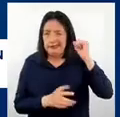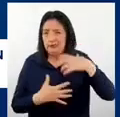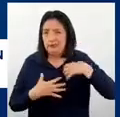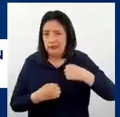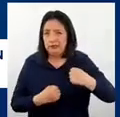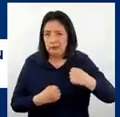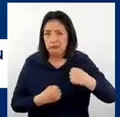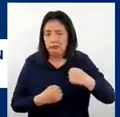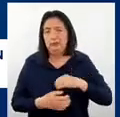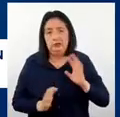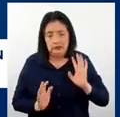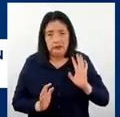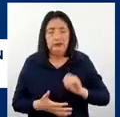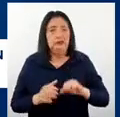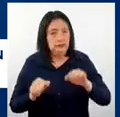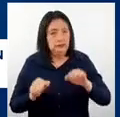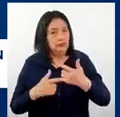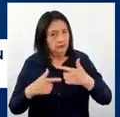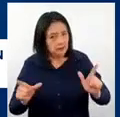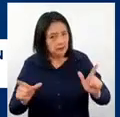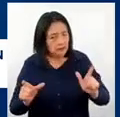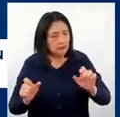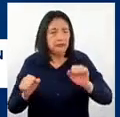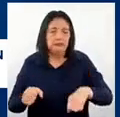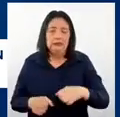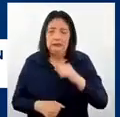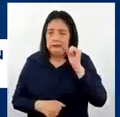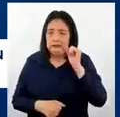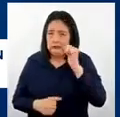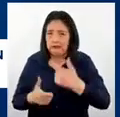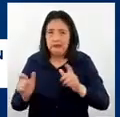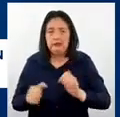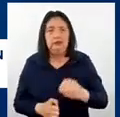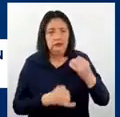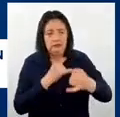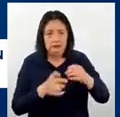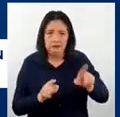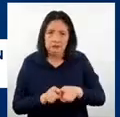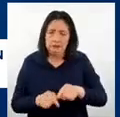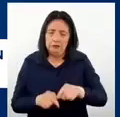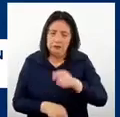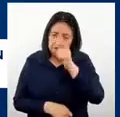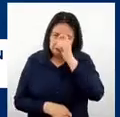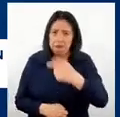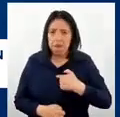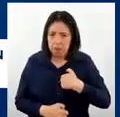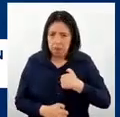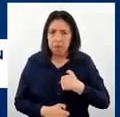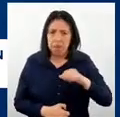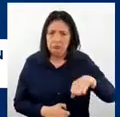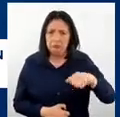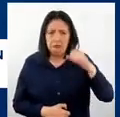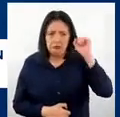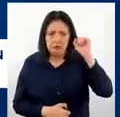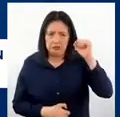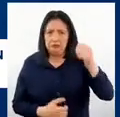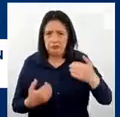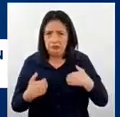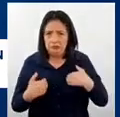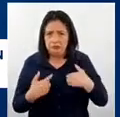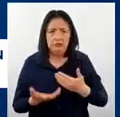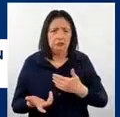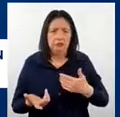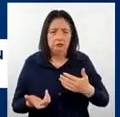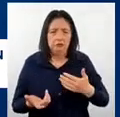ciertas libertades y ciertos derechos. A nivel Ujú, internacional y de la doctrina se reconoce que, por ejemplo, yo tengo derecho a tener una gobernanza sobre